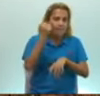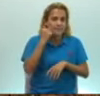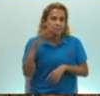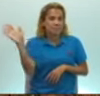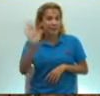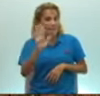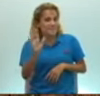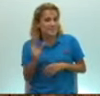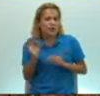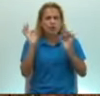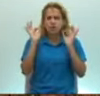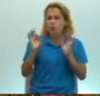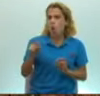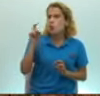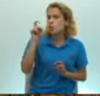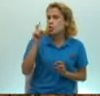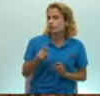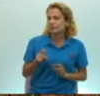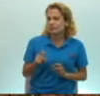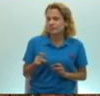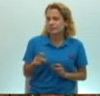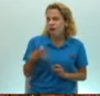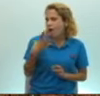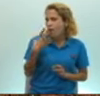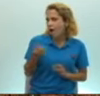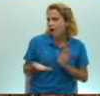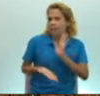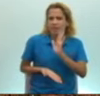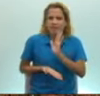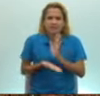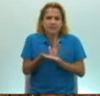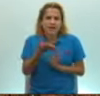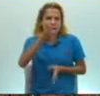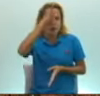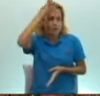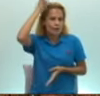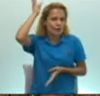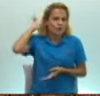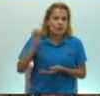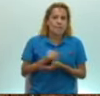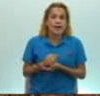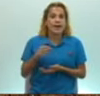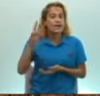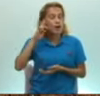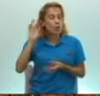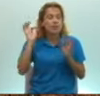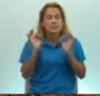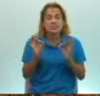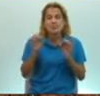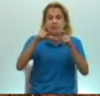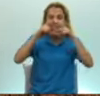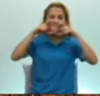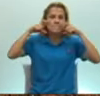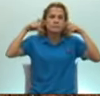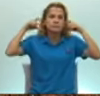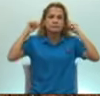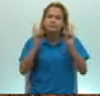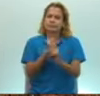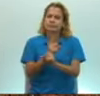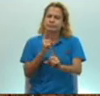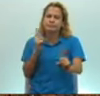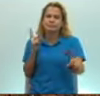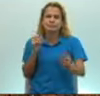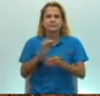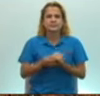Bueno, ahora sí ya no queda tiempo para más. Nos estamos despidiendo, seguros de que usted está fascinado con el desarrollo de la civilización romana. Recuerde siempre